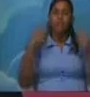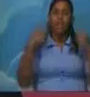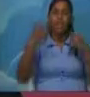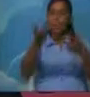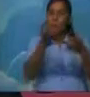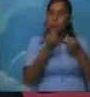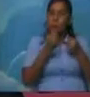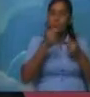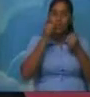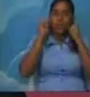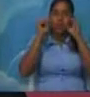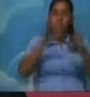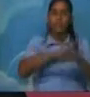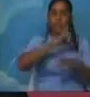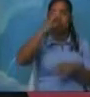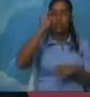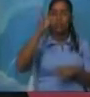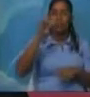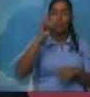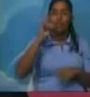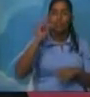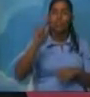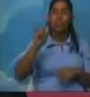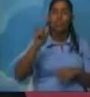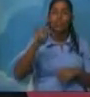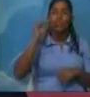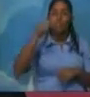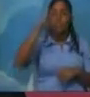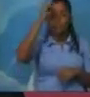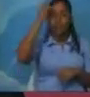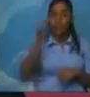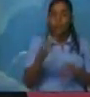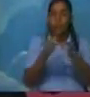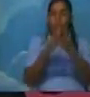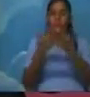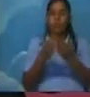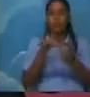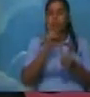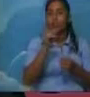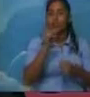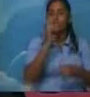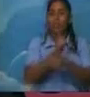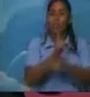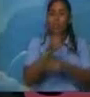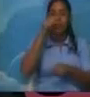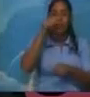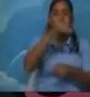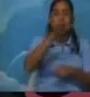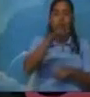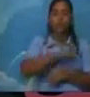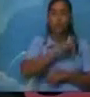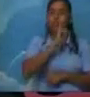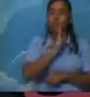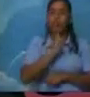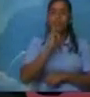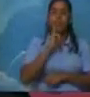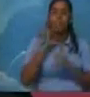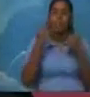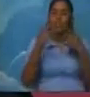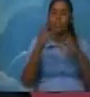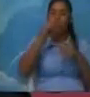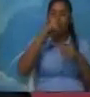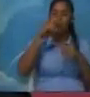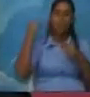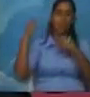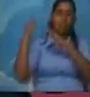bendición de Dios Y si creemos la palabra no solamente fue para el pueblo de Israel tantos miles de años atrás